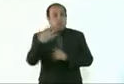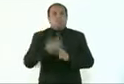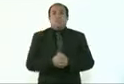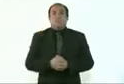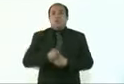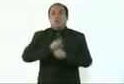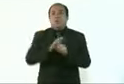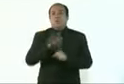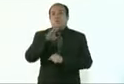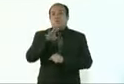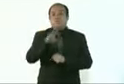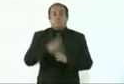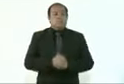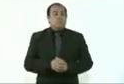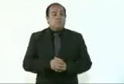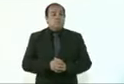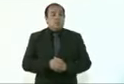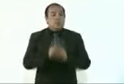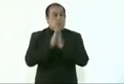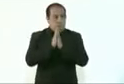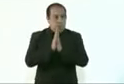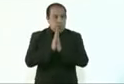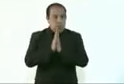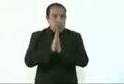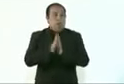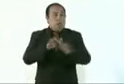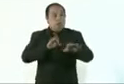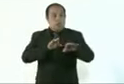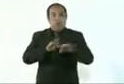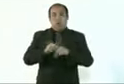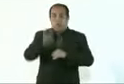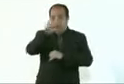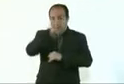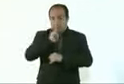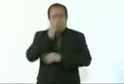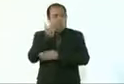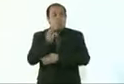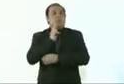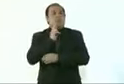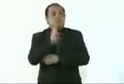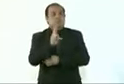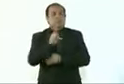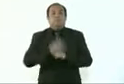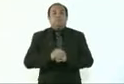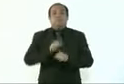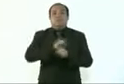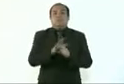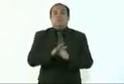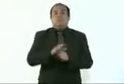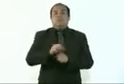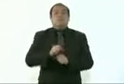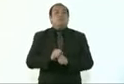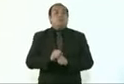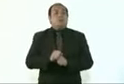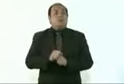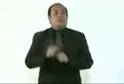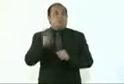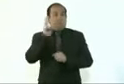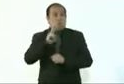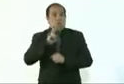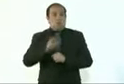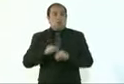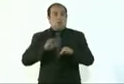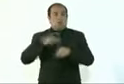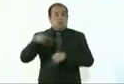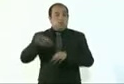51515 COVID-19. Se ruega a los empleadores que no pidan resultados de pruebas COVID a sus empleados. El IMSS ya